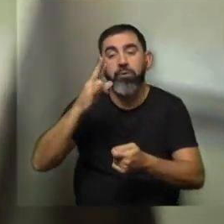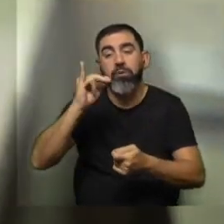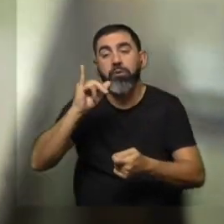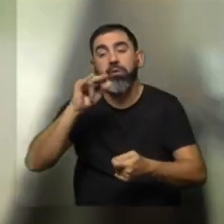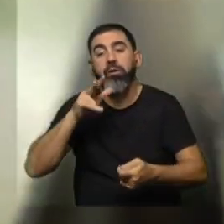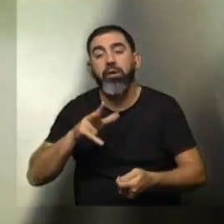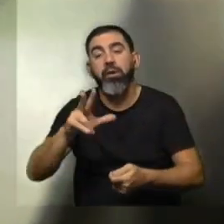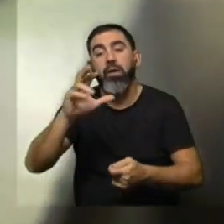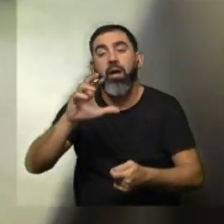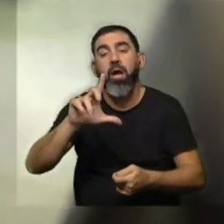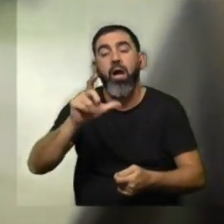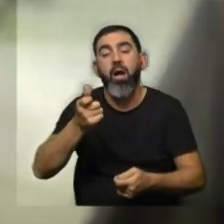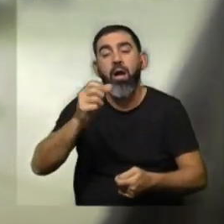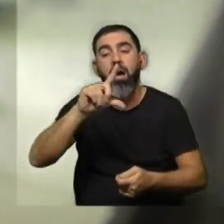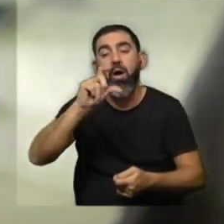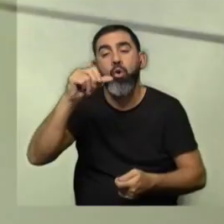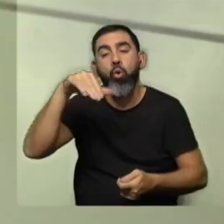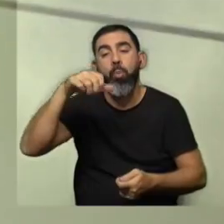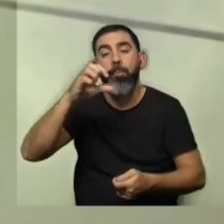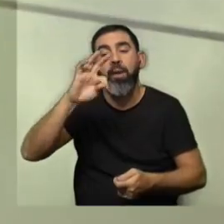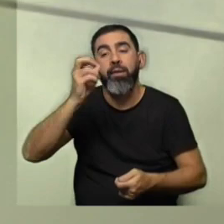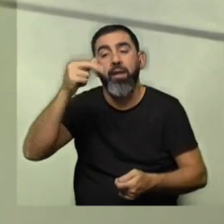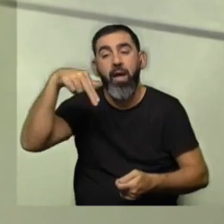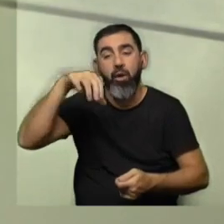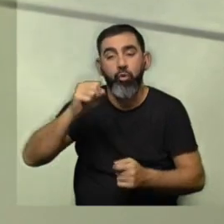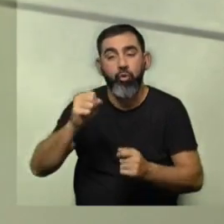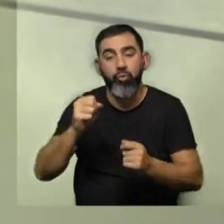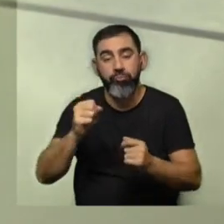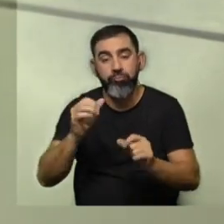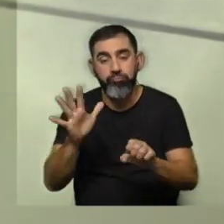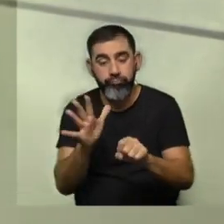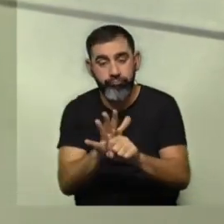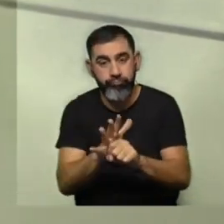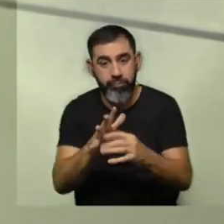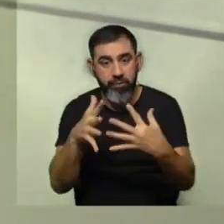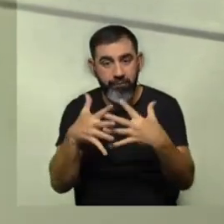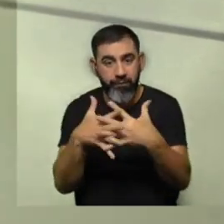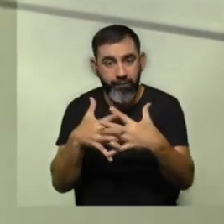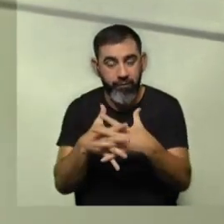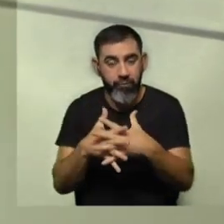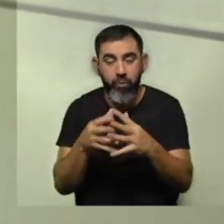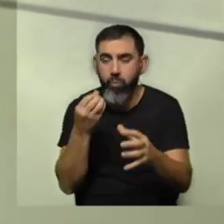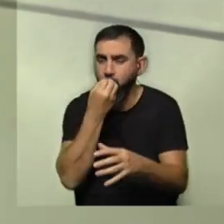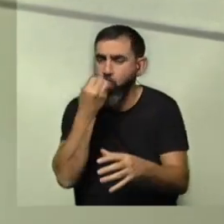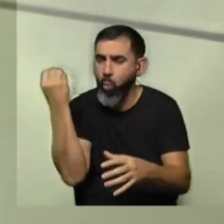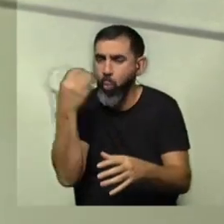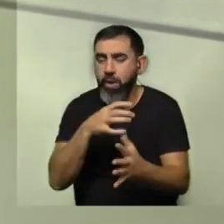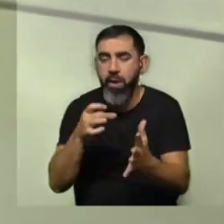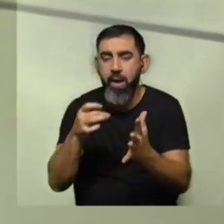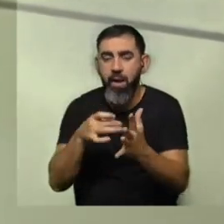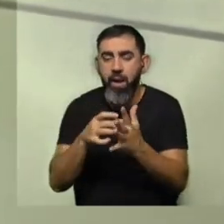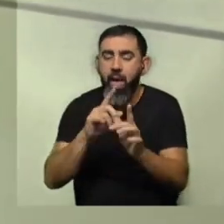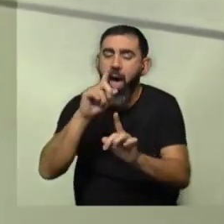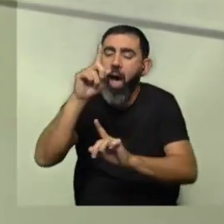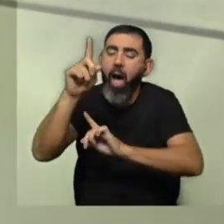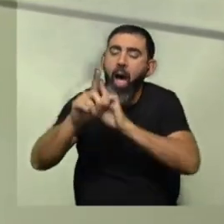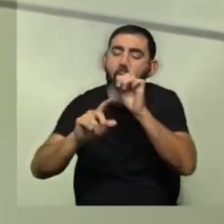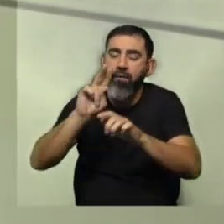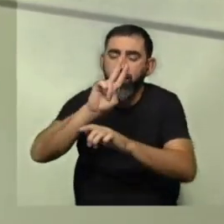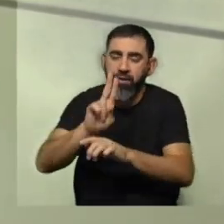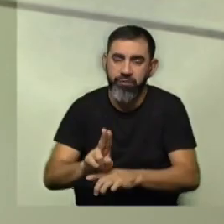hablando hace poco. Y bueno, esta agua es de excelentísima calidad y se utiliza para aplicaciones muy contadas,